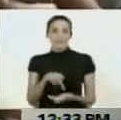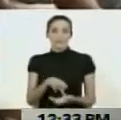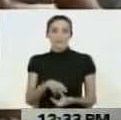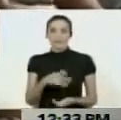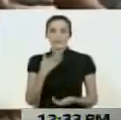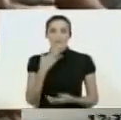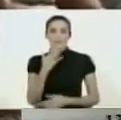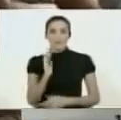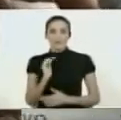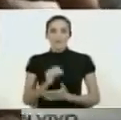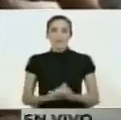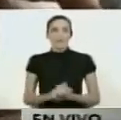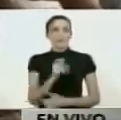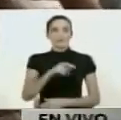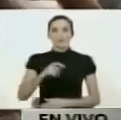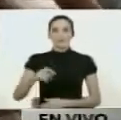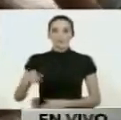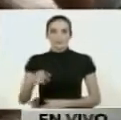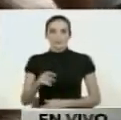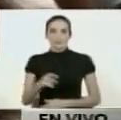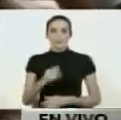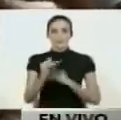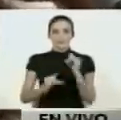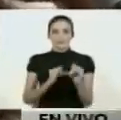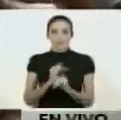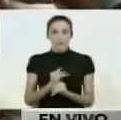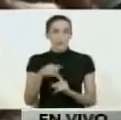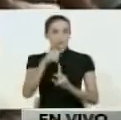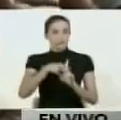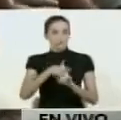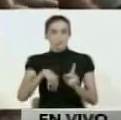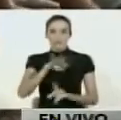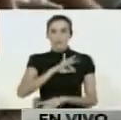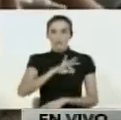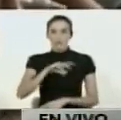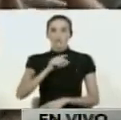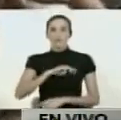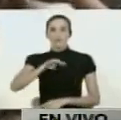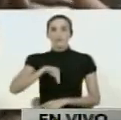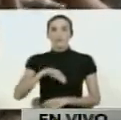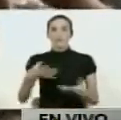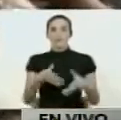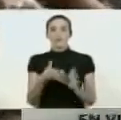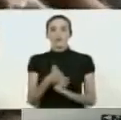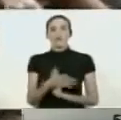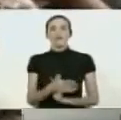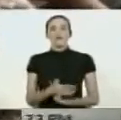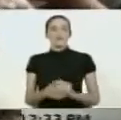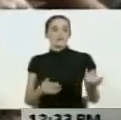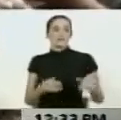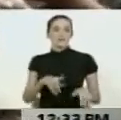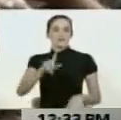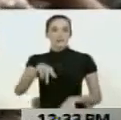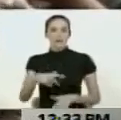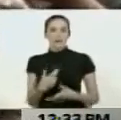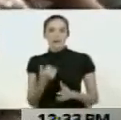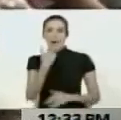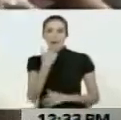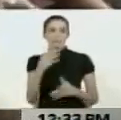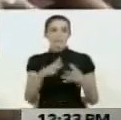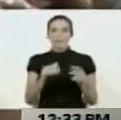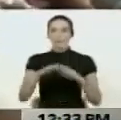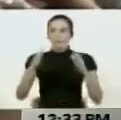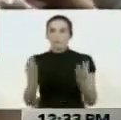de compañeros internacionales, luchadores sociales, miembros de partidos de izquierda prácticamente de todo el